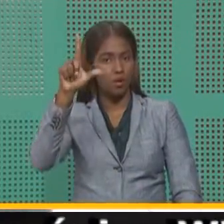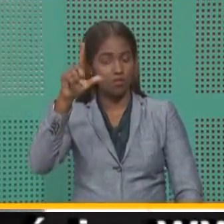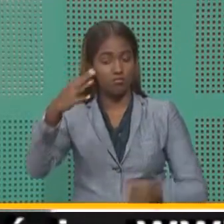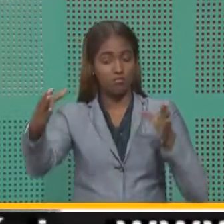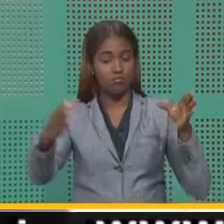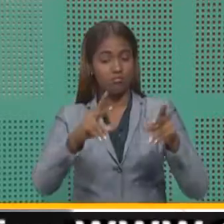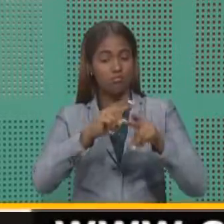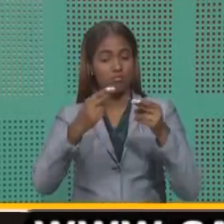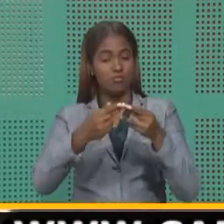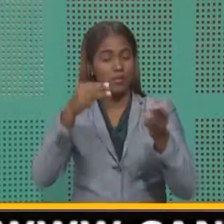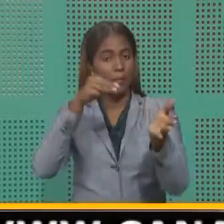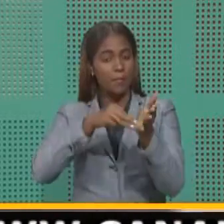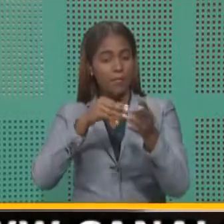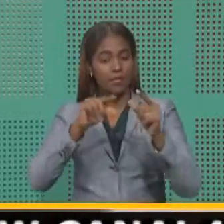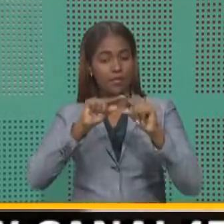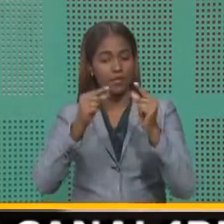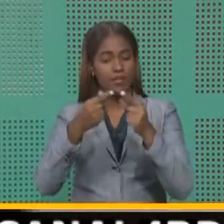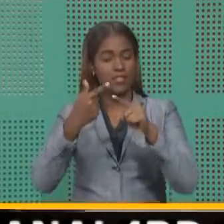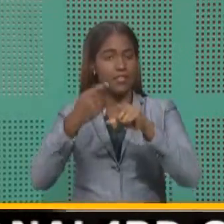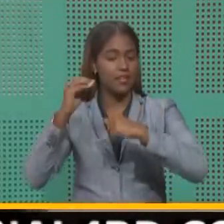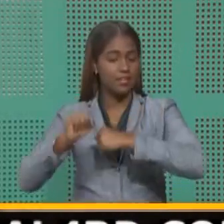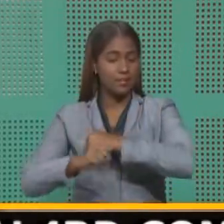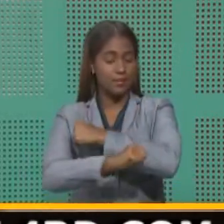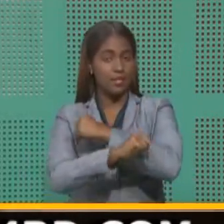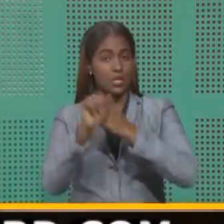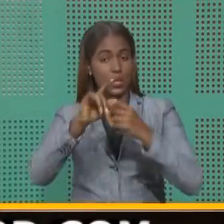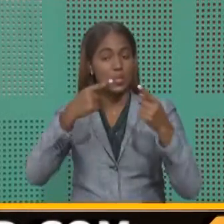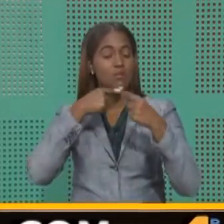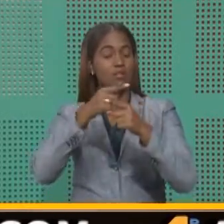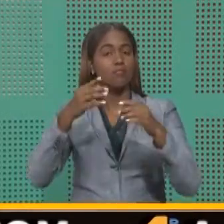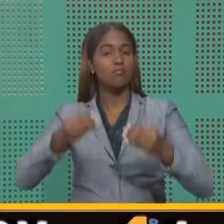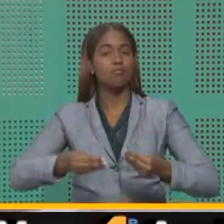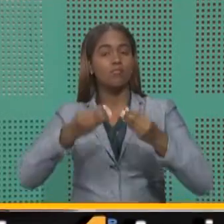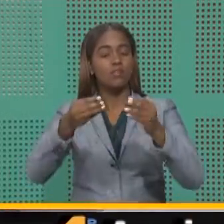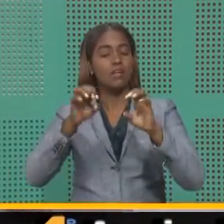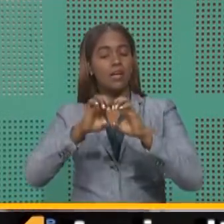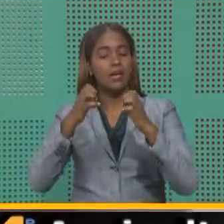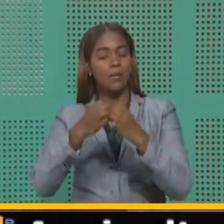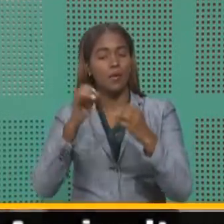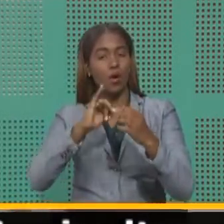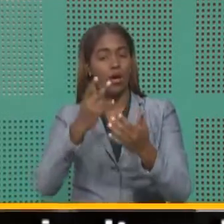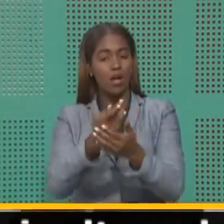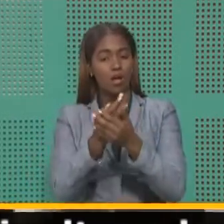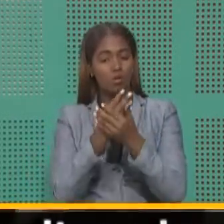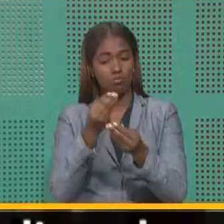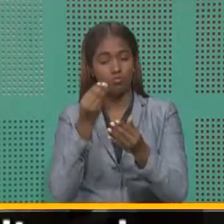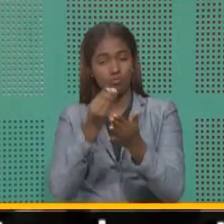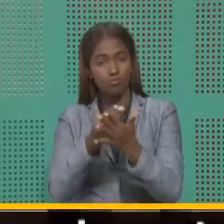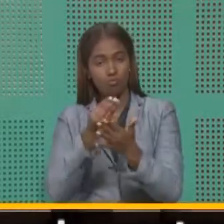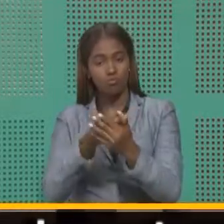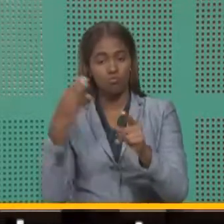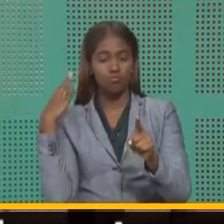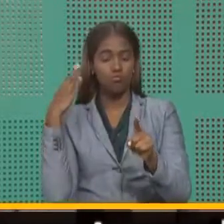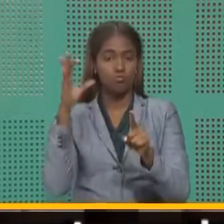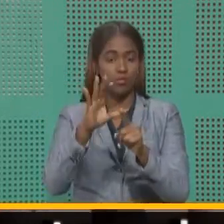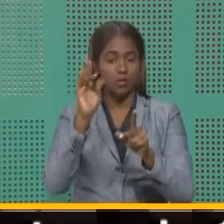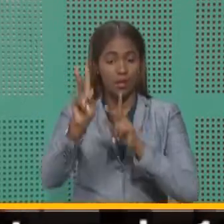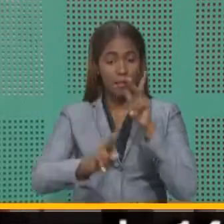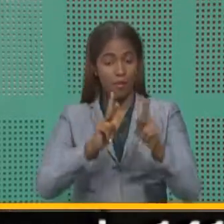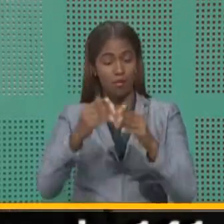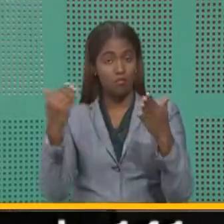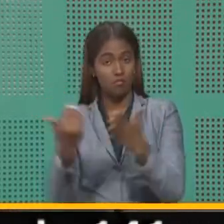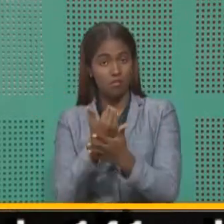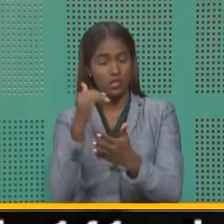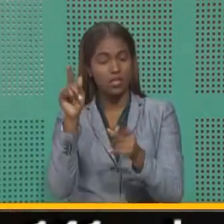gremio médico filial de samaná y anunció la entrega de equipos recursos económicos designación de personal